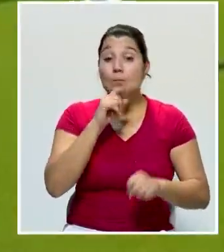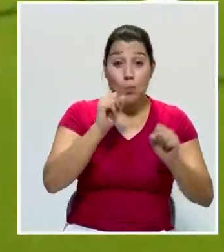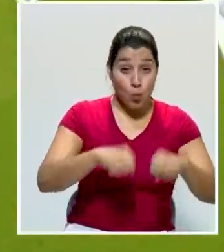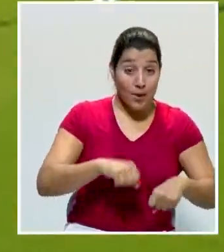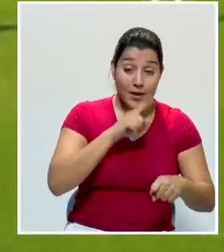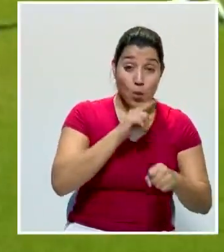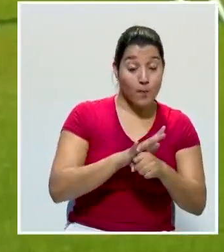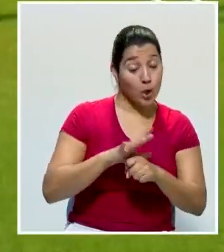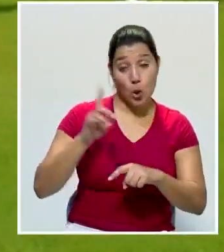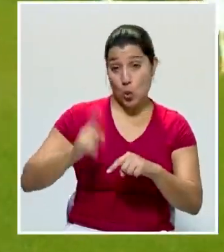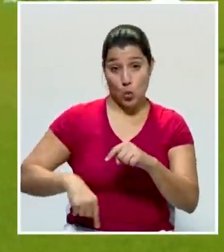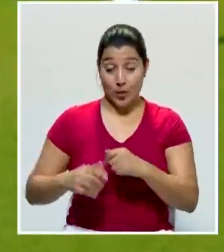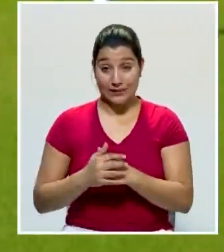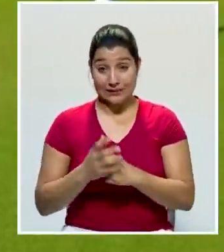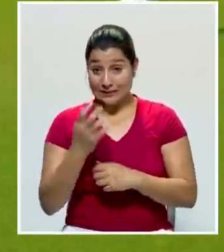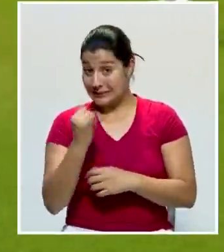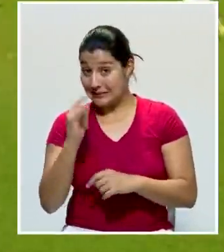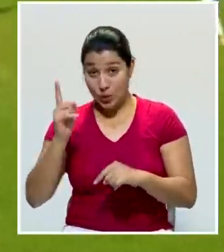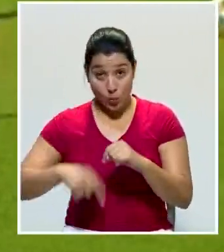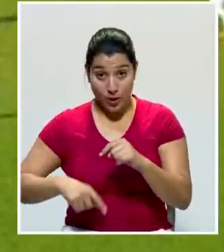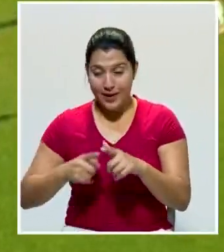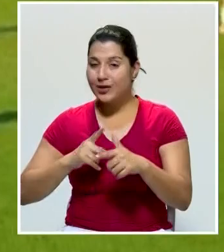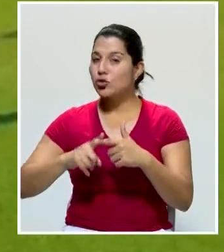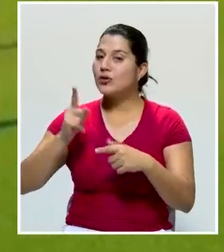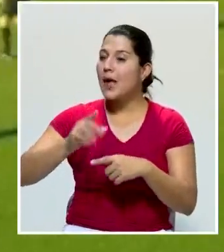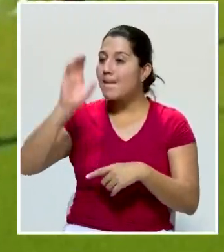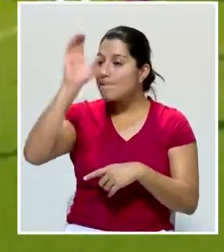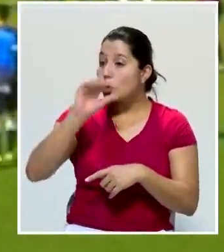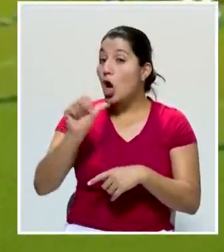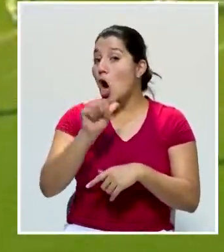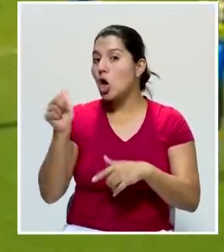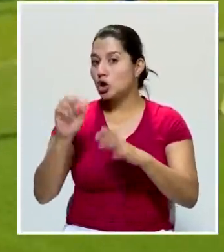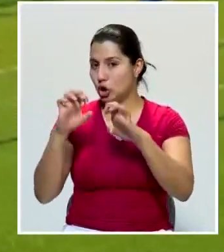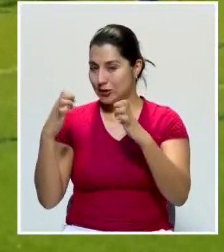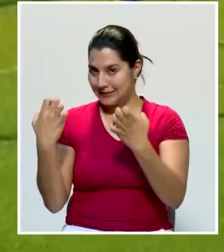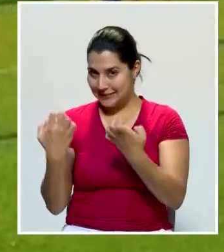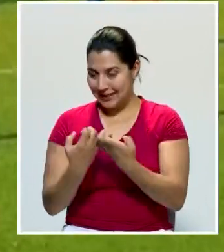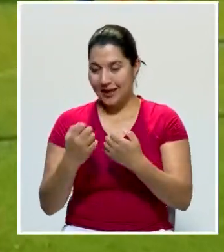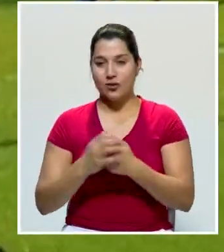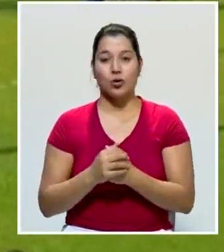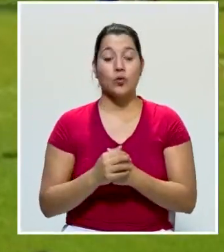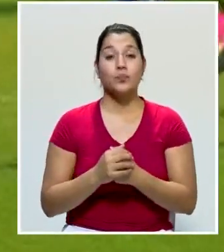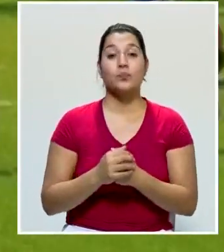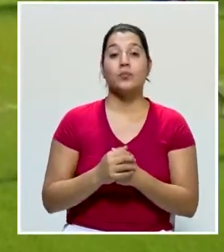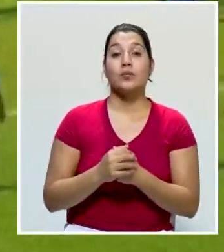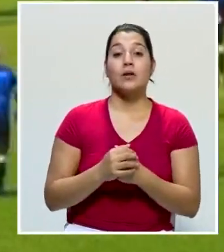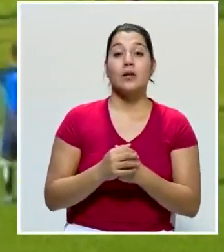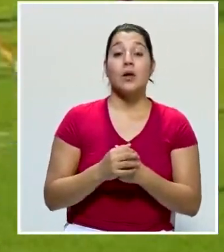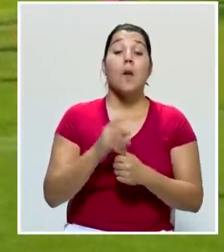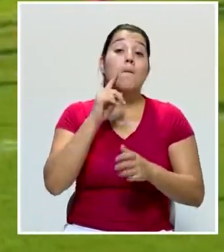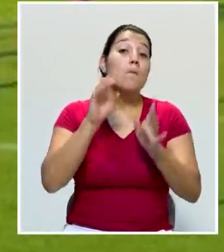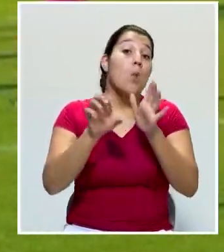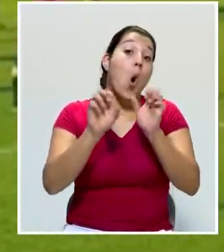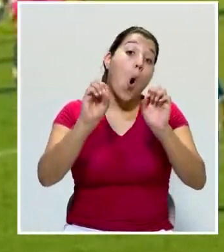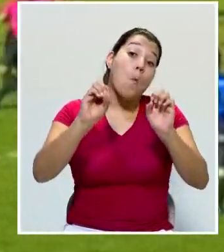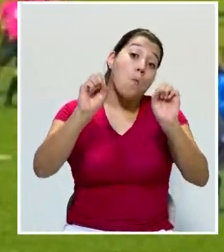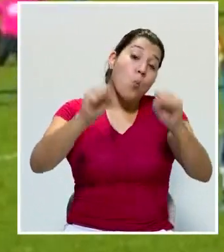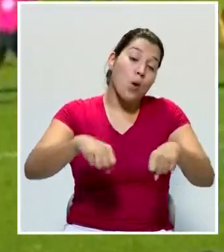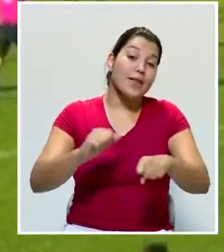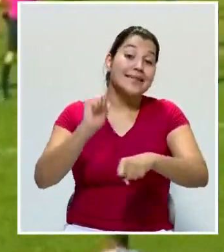requisitos solicitados, de lo contrario deberán buscar una sede externa. UNAFUT aprueba que se coloquen toldos y habiliten